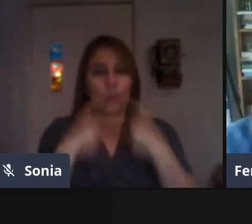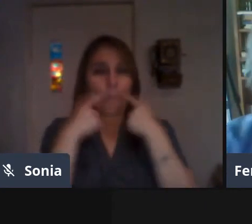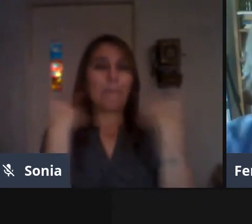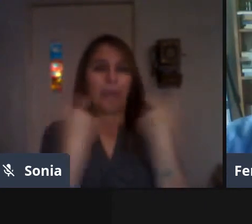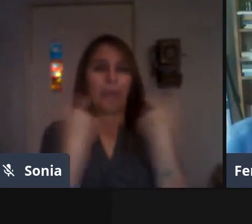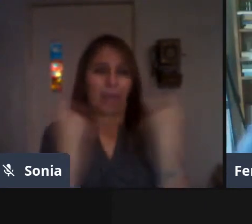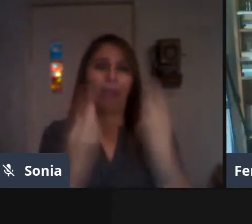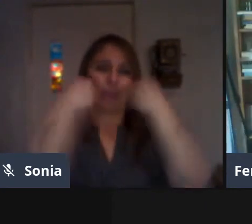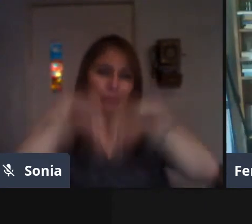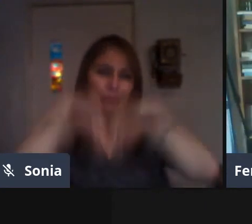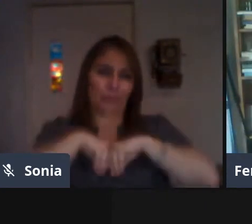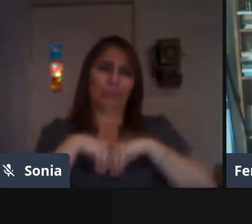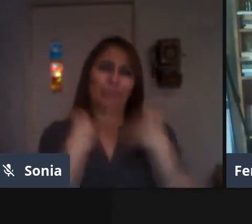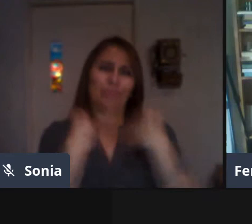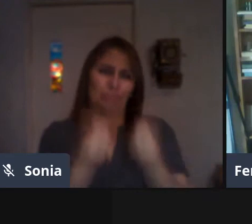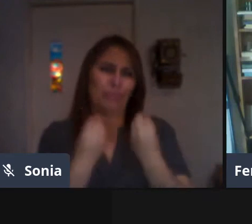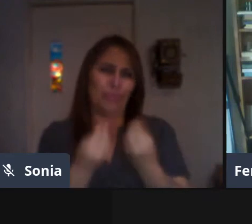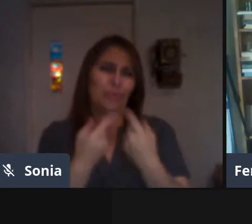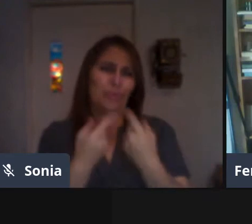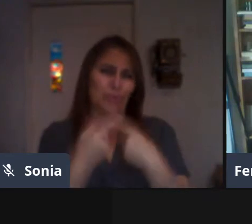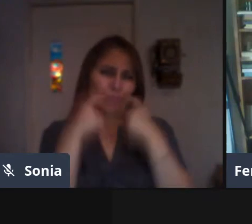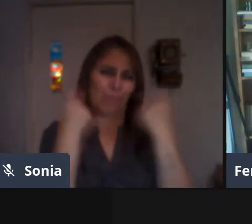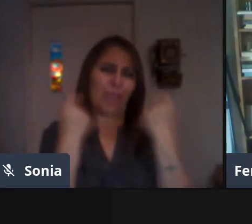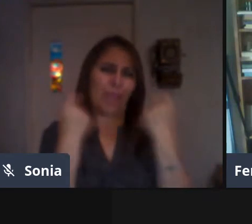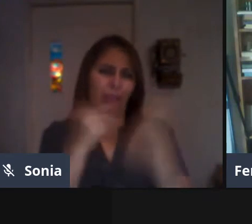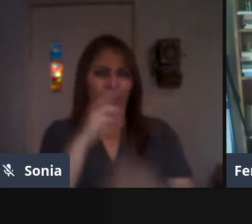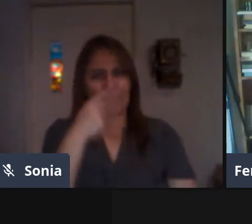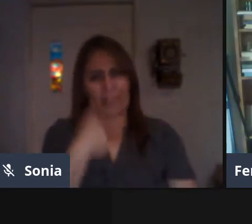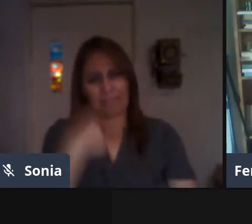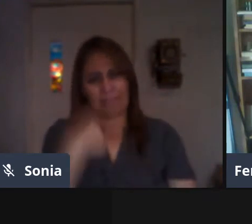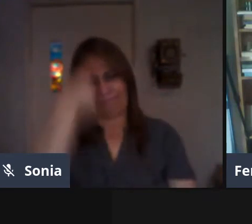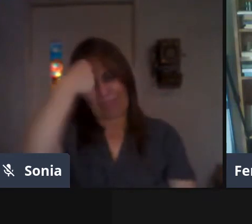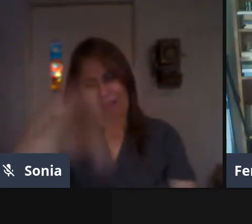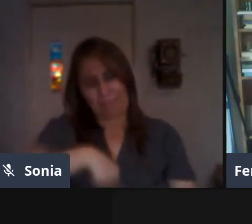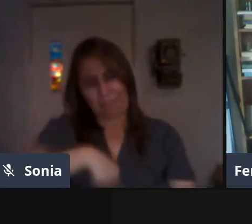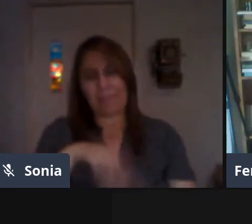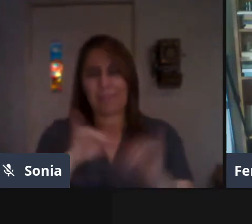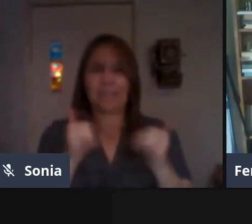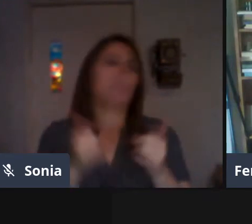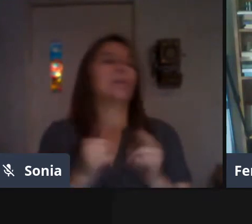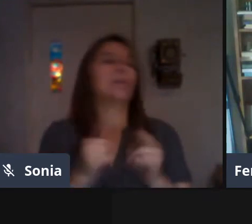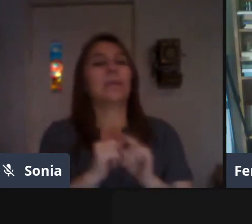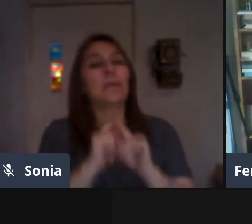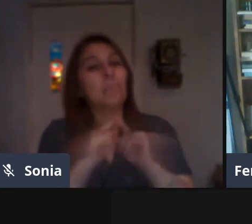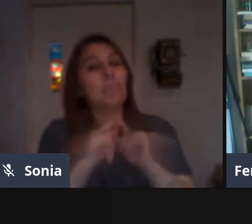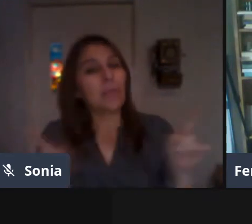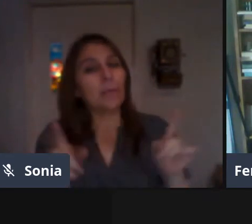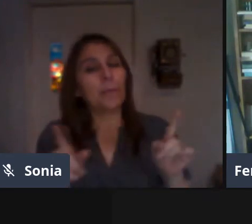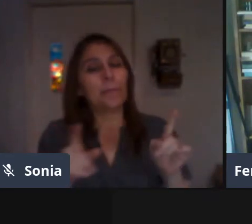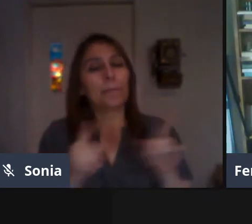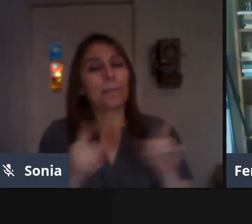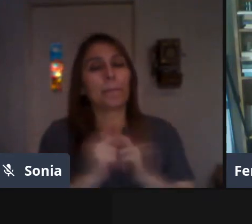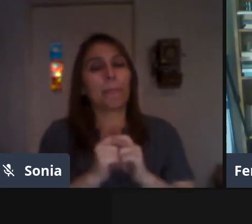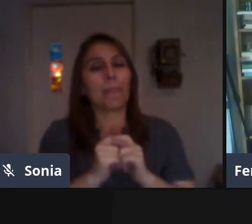arrepentirme es el libro entre otras cosas sino de esa actitud